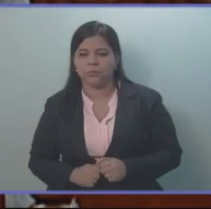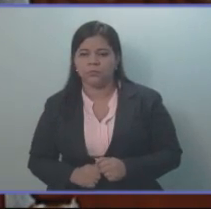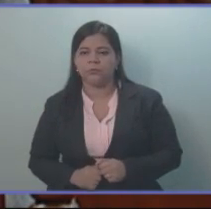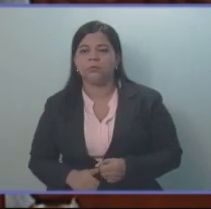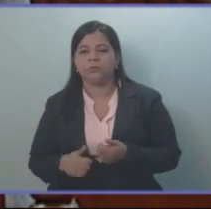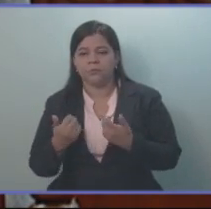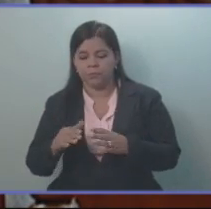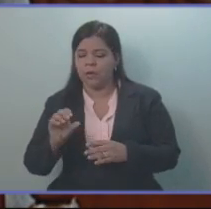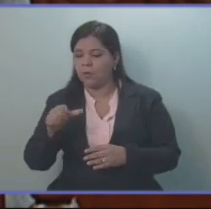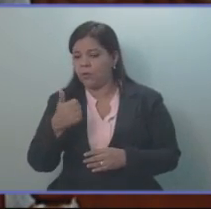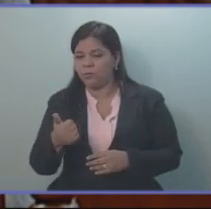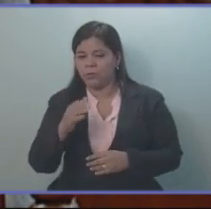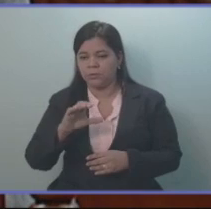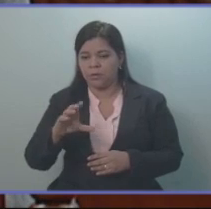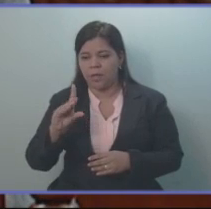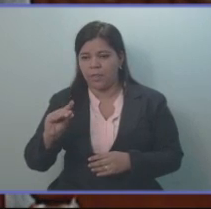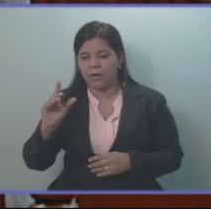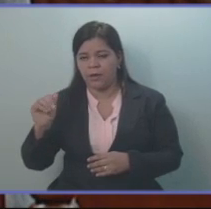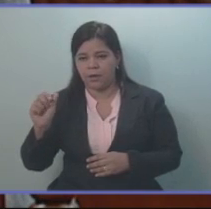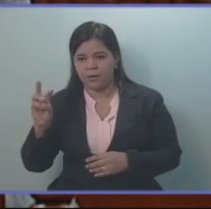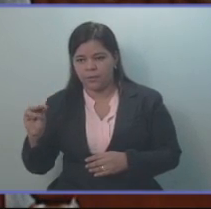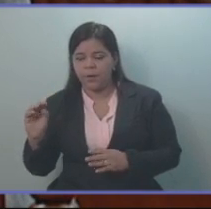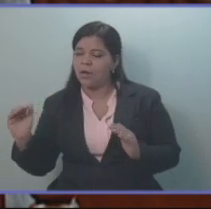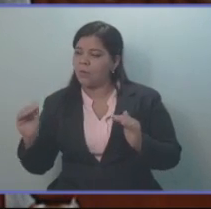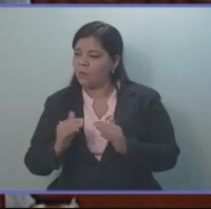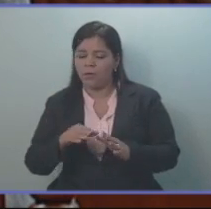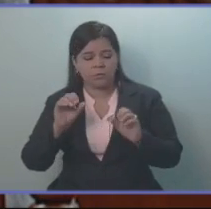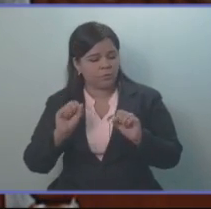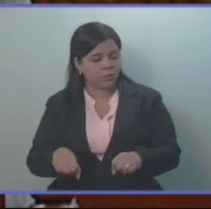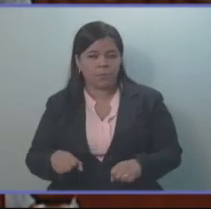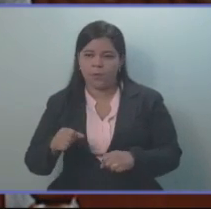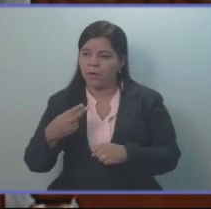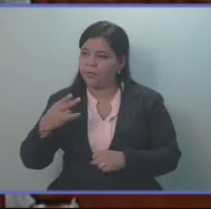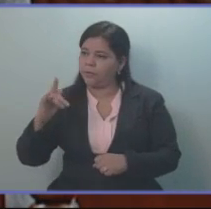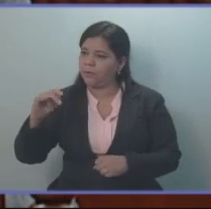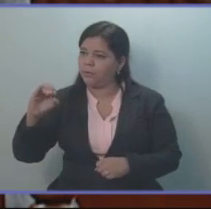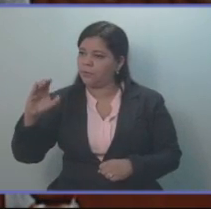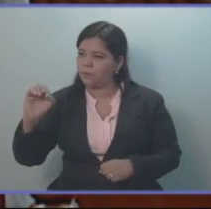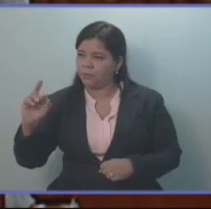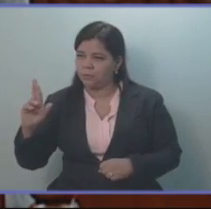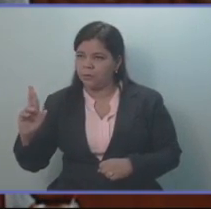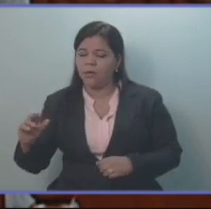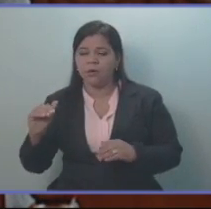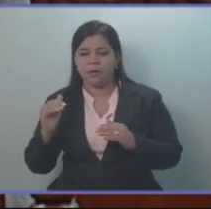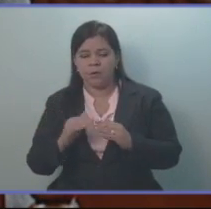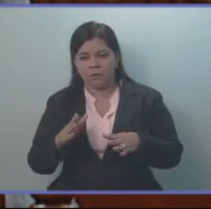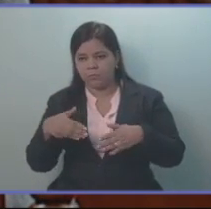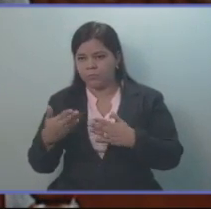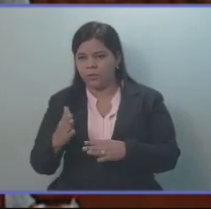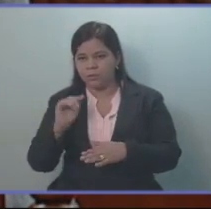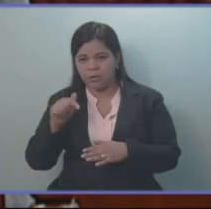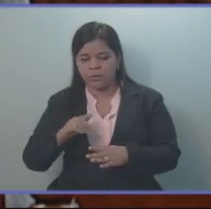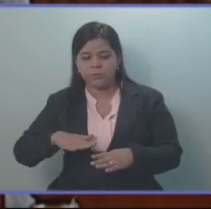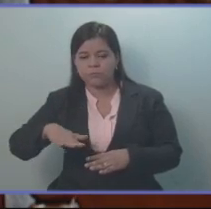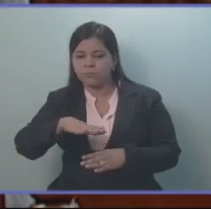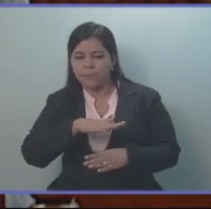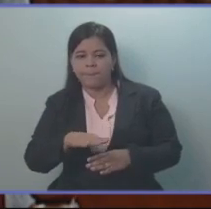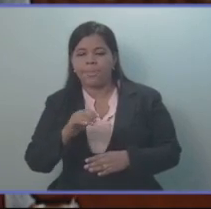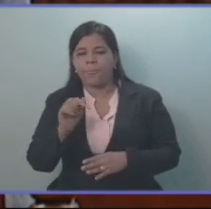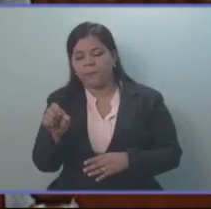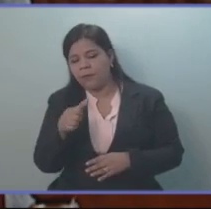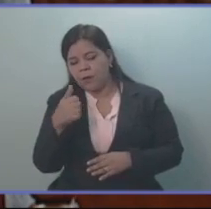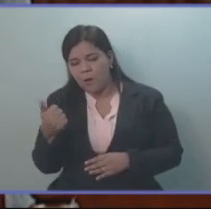otras CBAM, ni podrán ser hipotecado, embargado o constituirse sobre dicho inmueble otro tipo